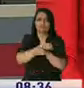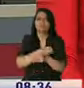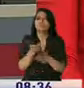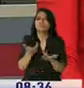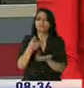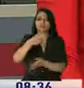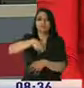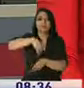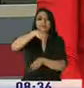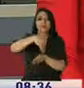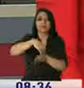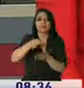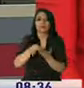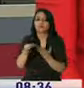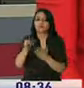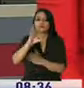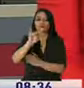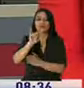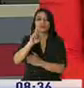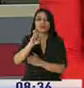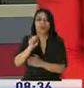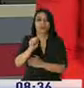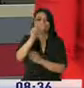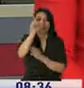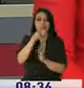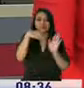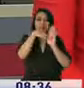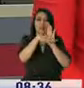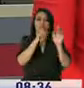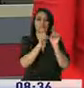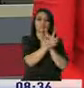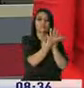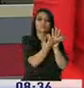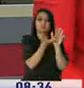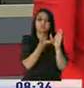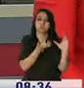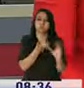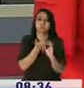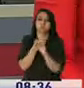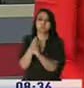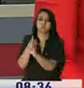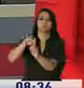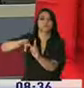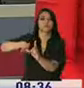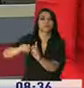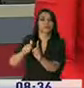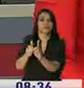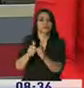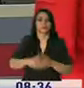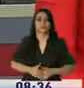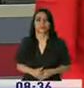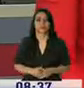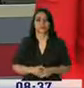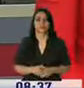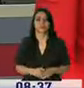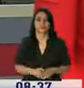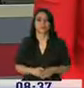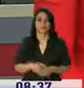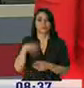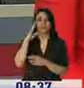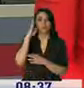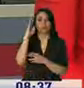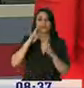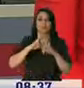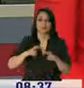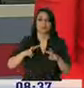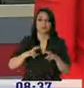provincia de Manabí, cuando intentaban asaltar a un ciudadano que pretendía sacar una fuerte suma de dinero de una entidad bancaria. La policía investiga el